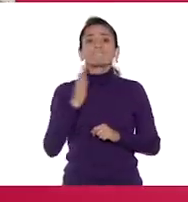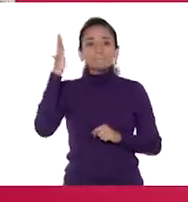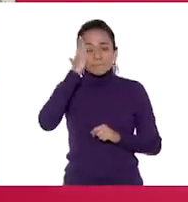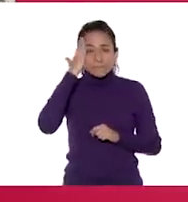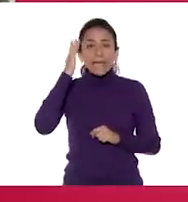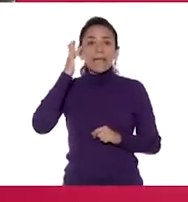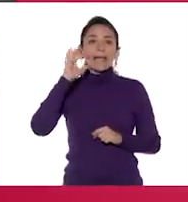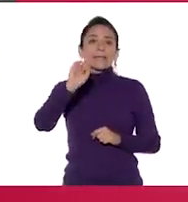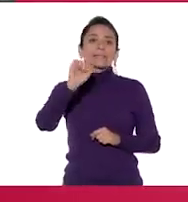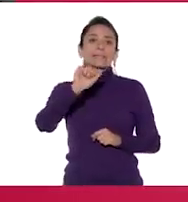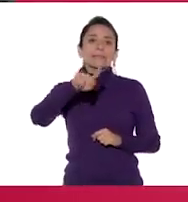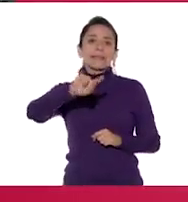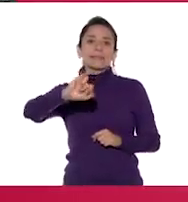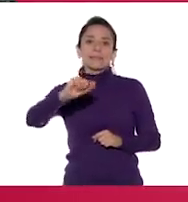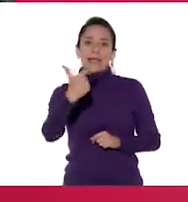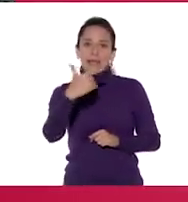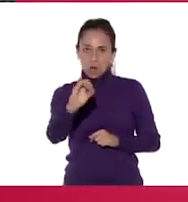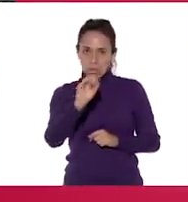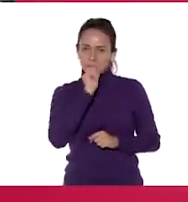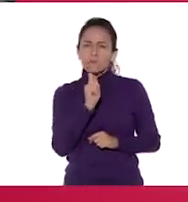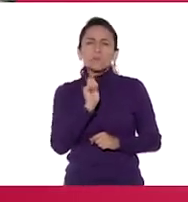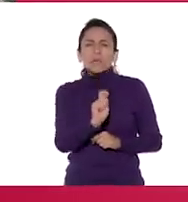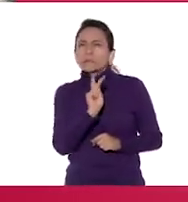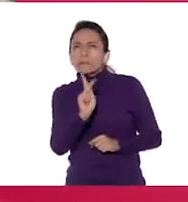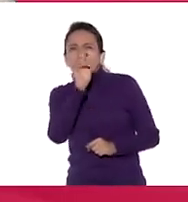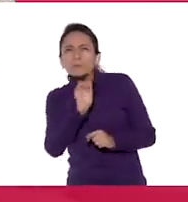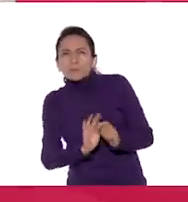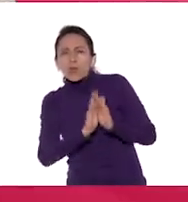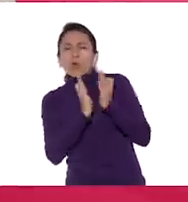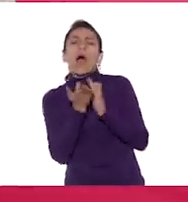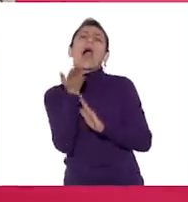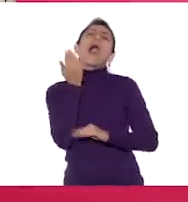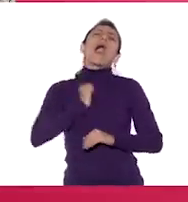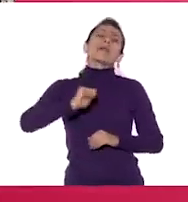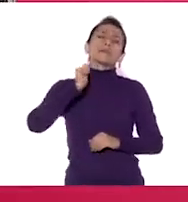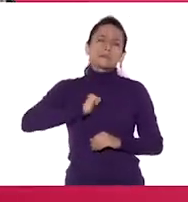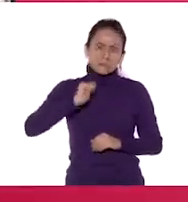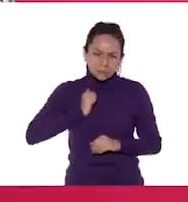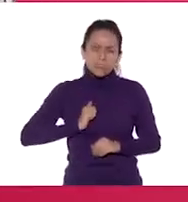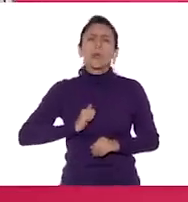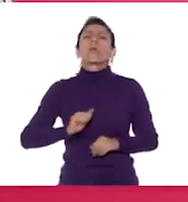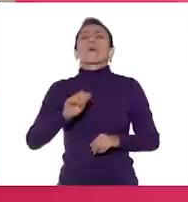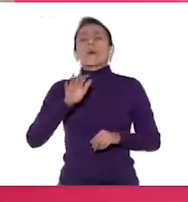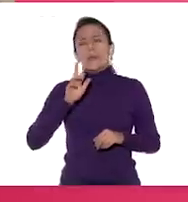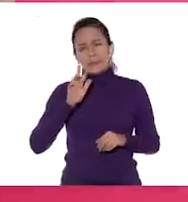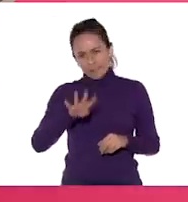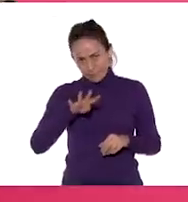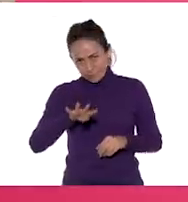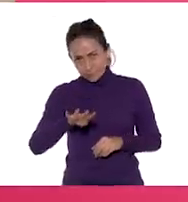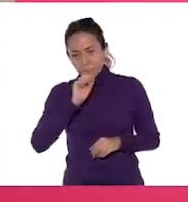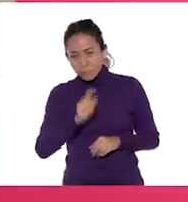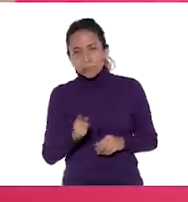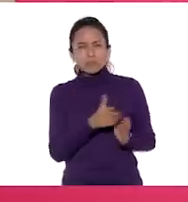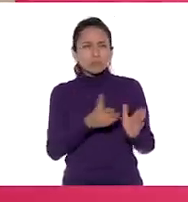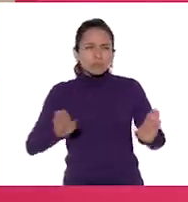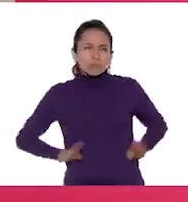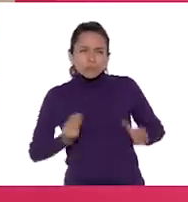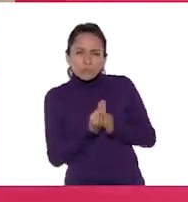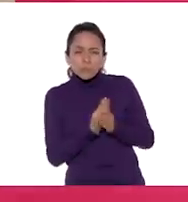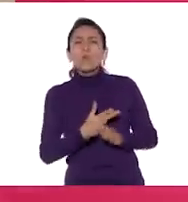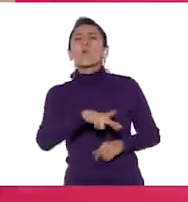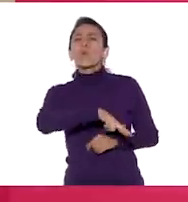su estructura combina algunas tendencias de principios del siglo XIX, como el estilo romano, el barroco,